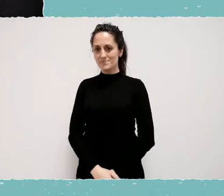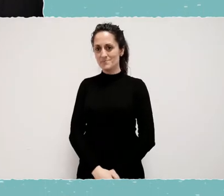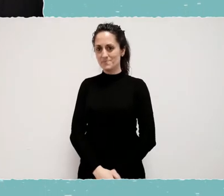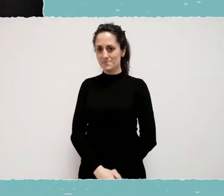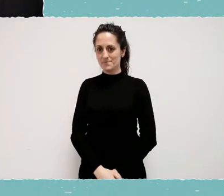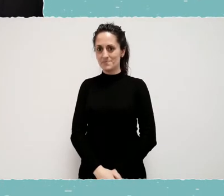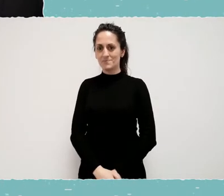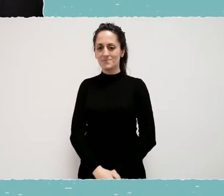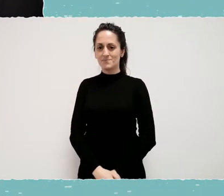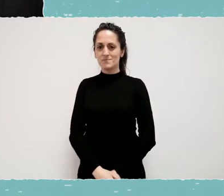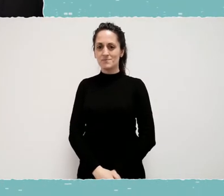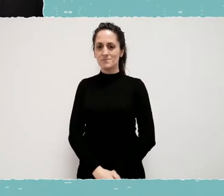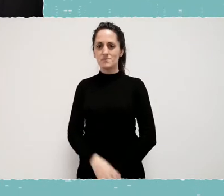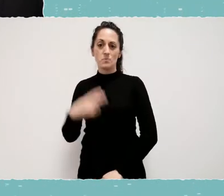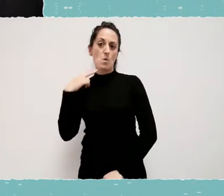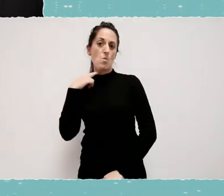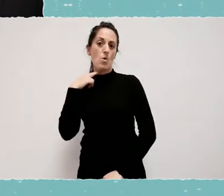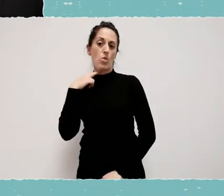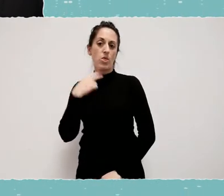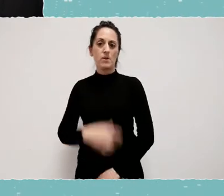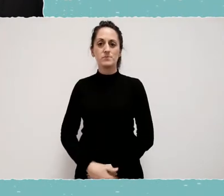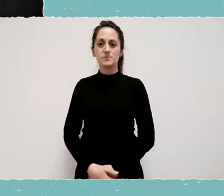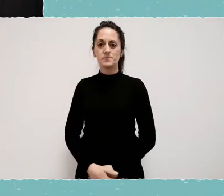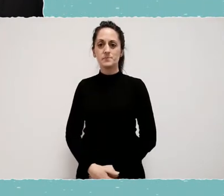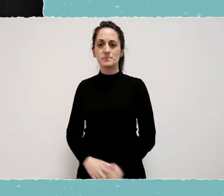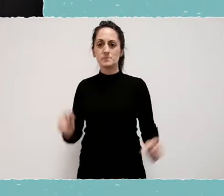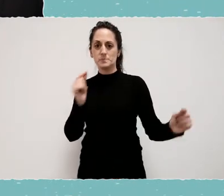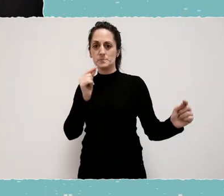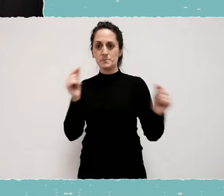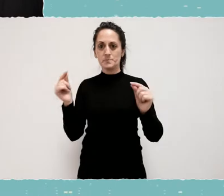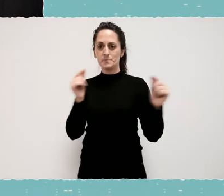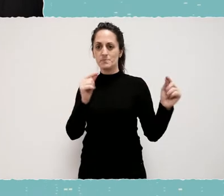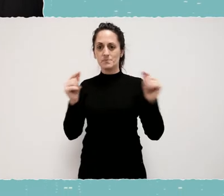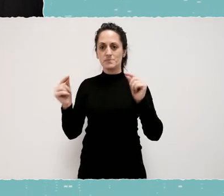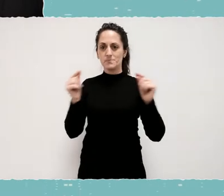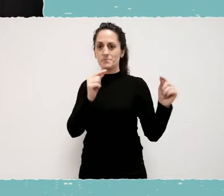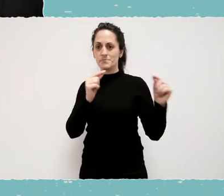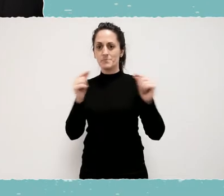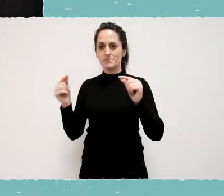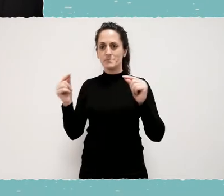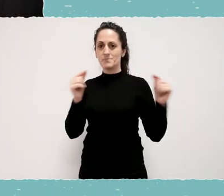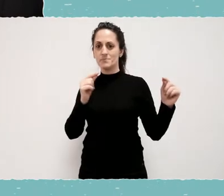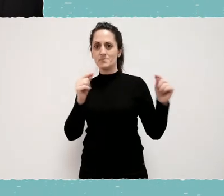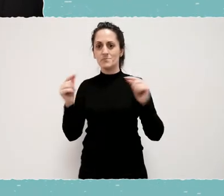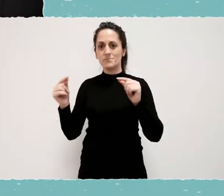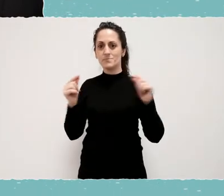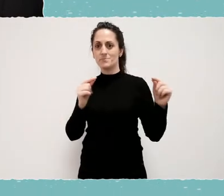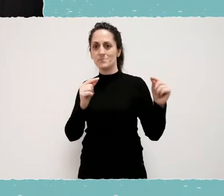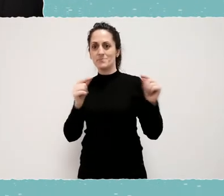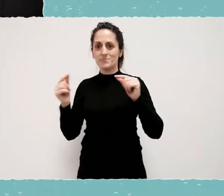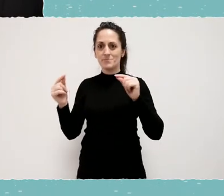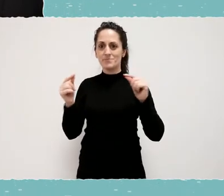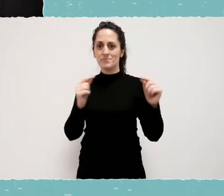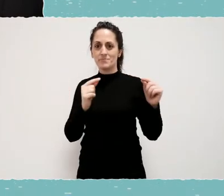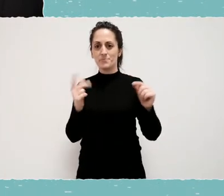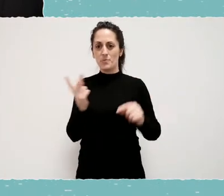la la la la la la la la la la la la la la la la la la la la la la la la la la la